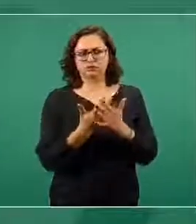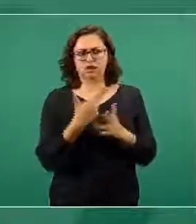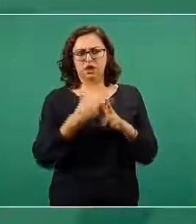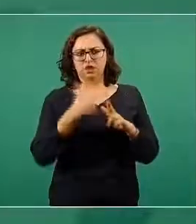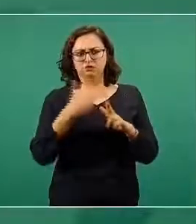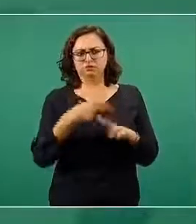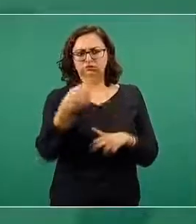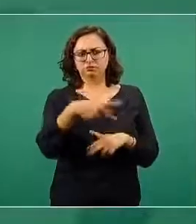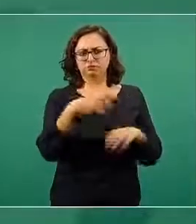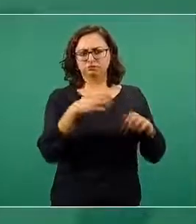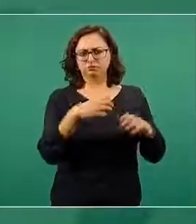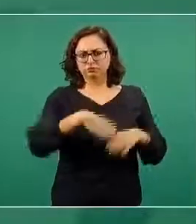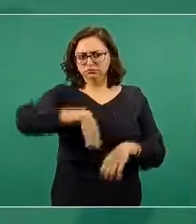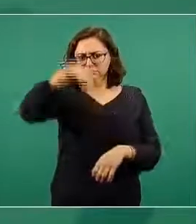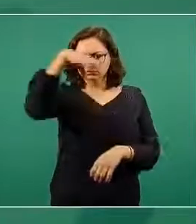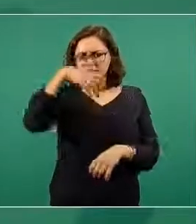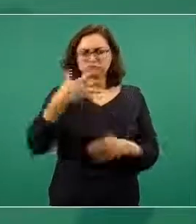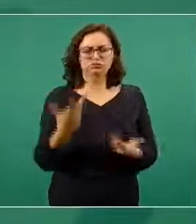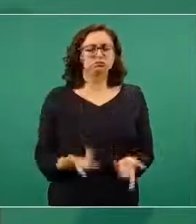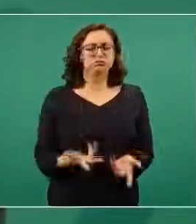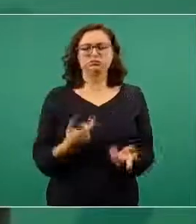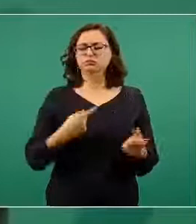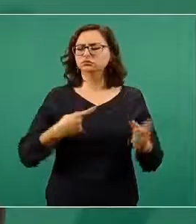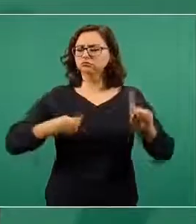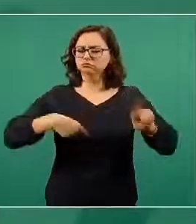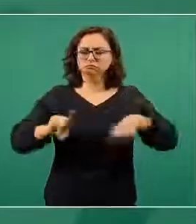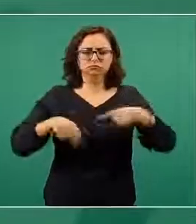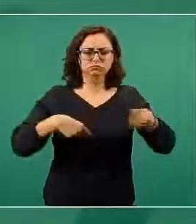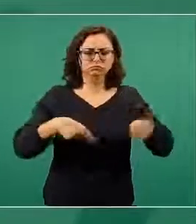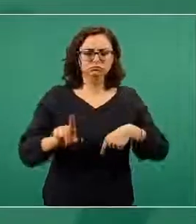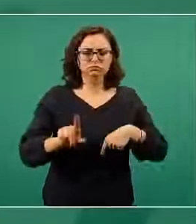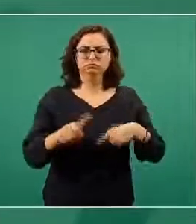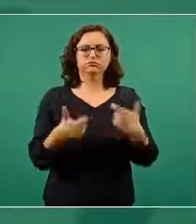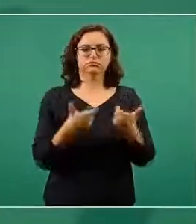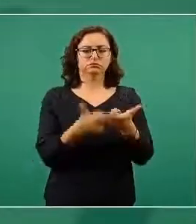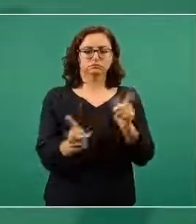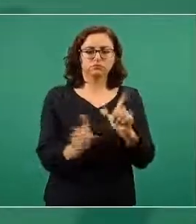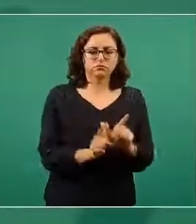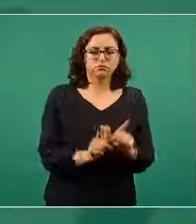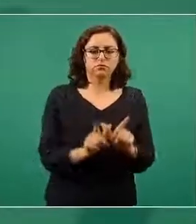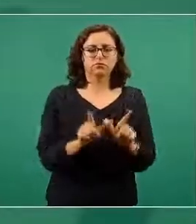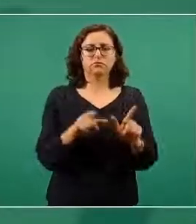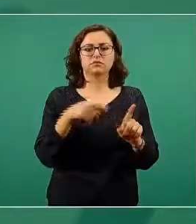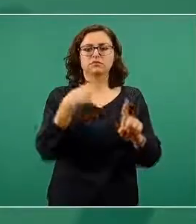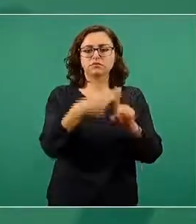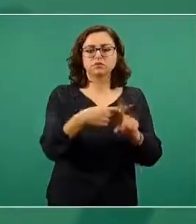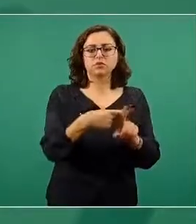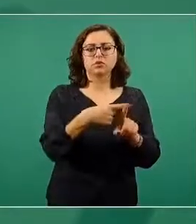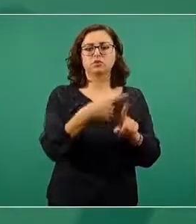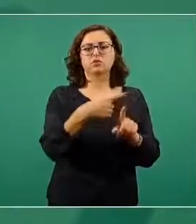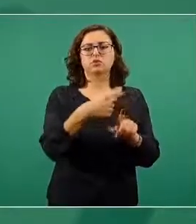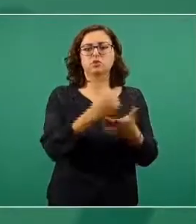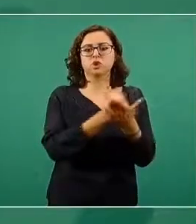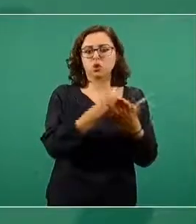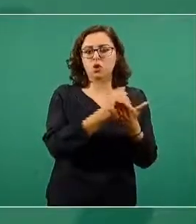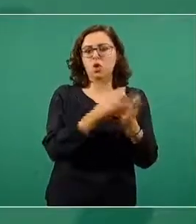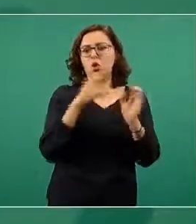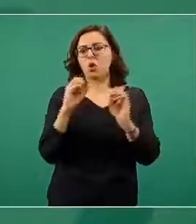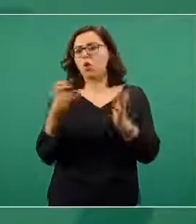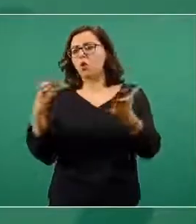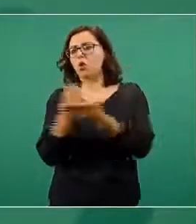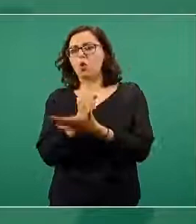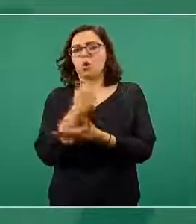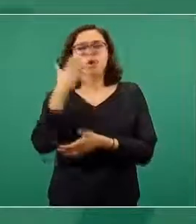del equipo Cruz Azul o del campeón actual, que es el León o quien sea, las únicas personas que